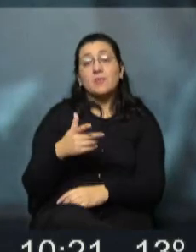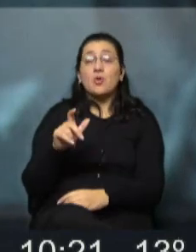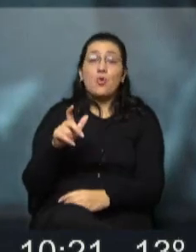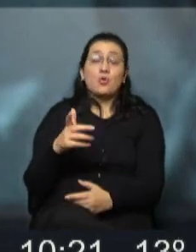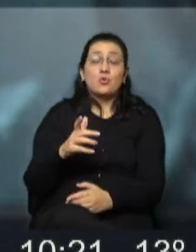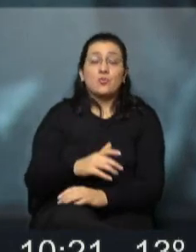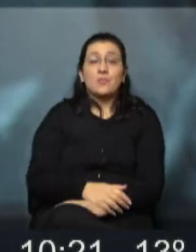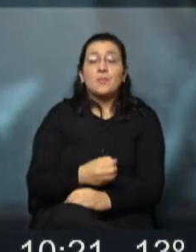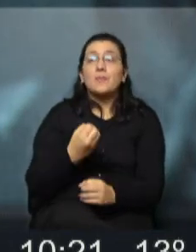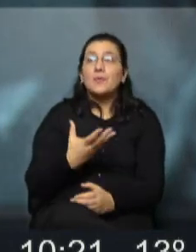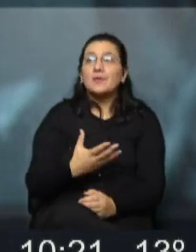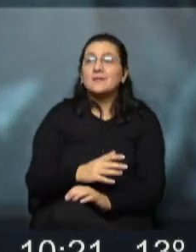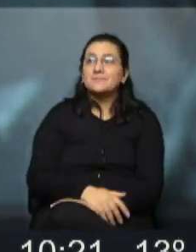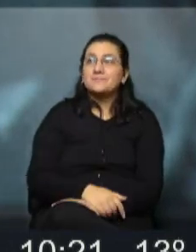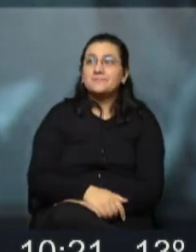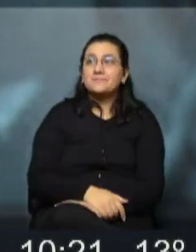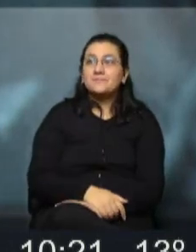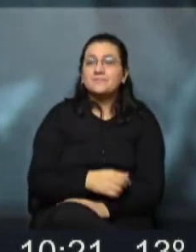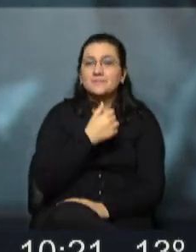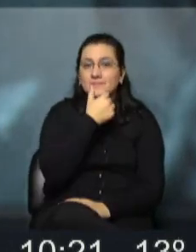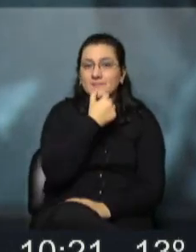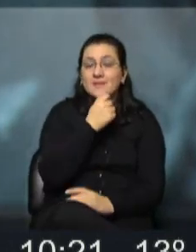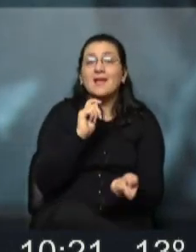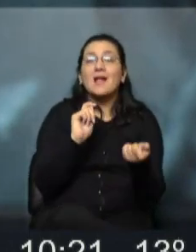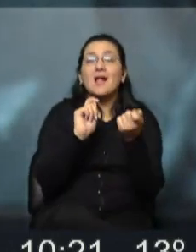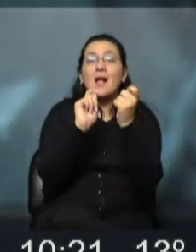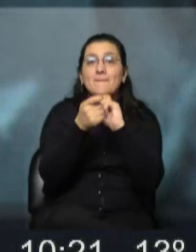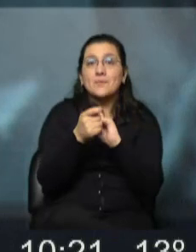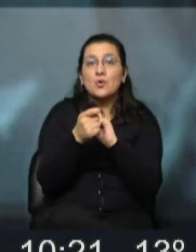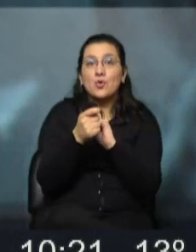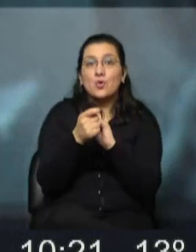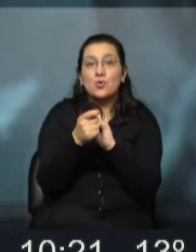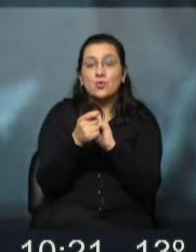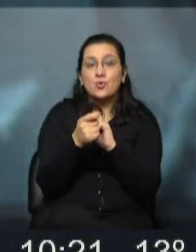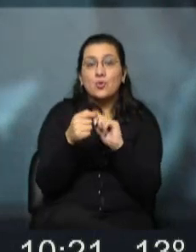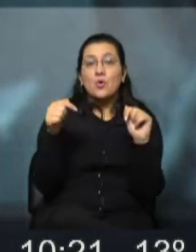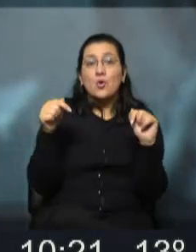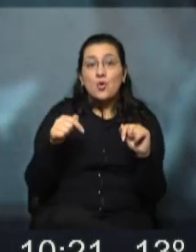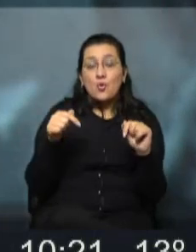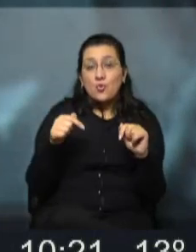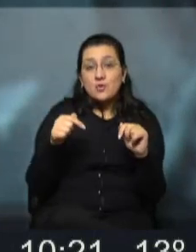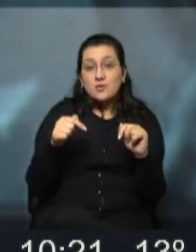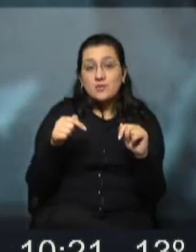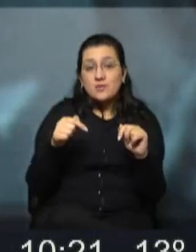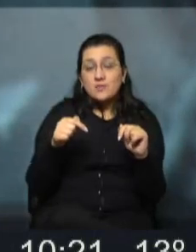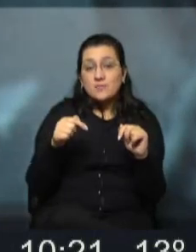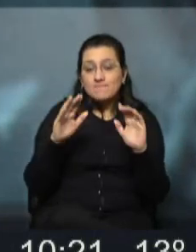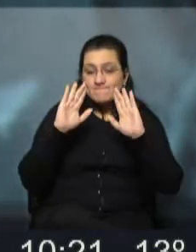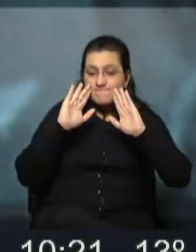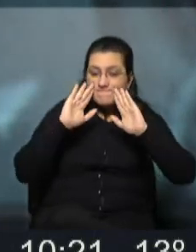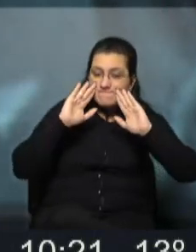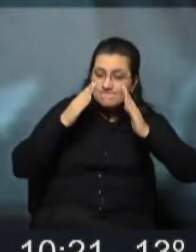parte, porque es como que cambió, digamos, el eje. Hoy el eje